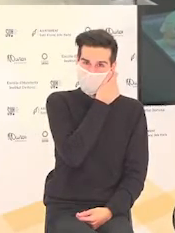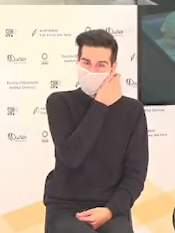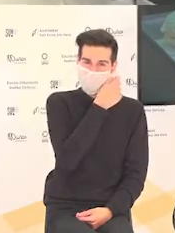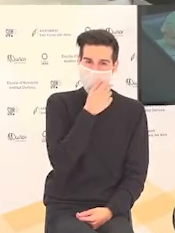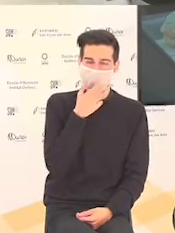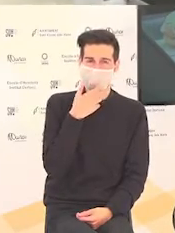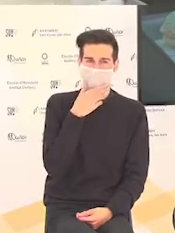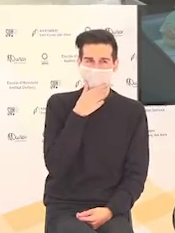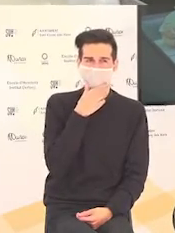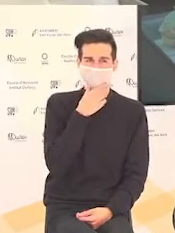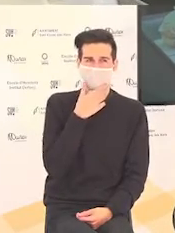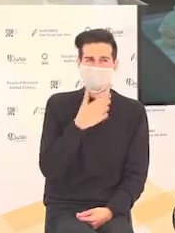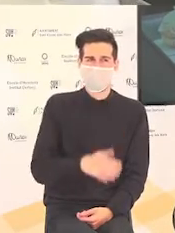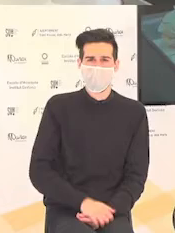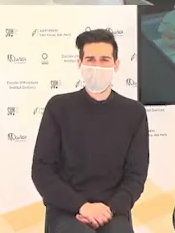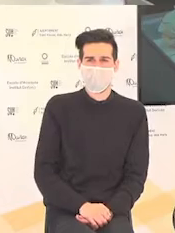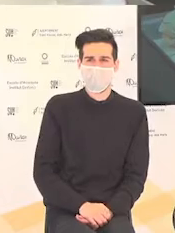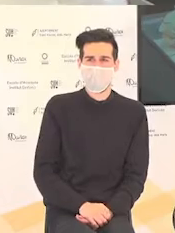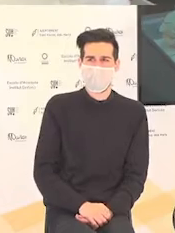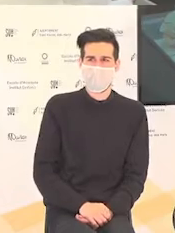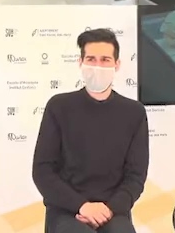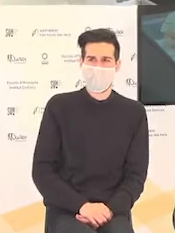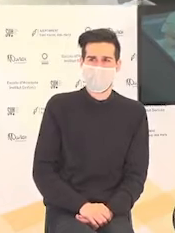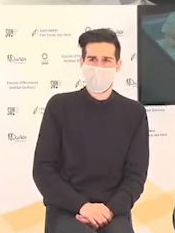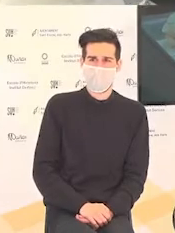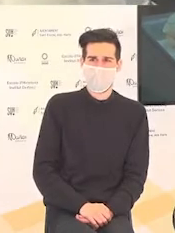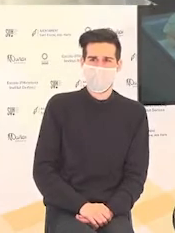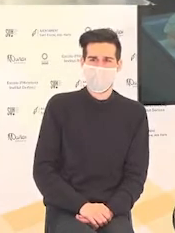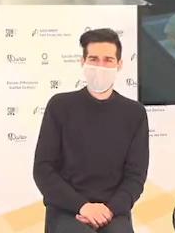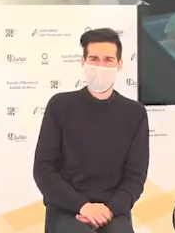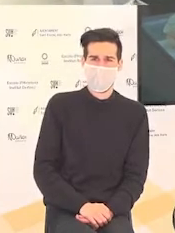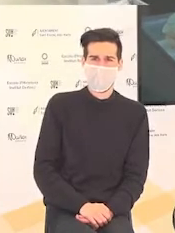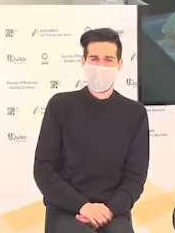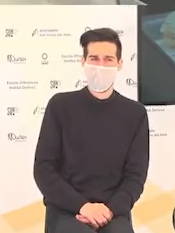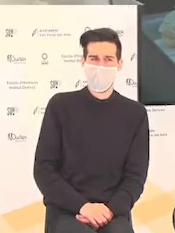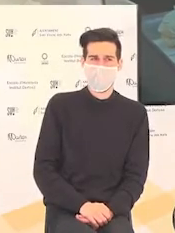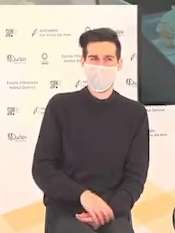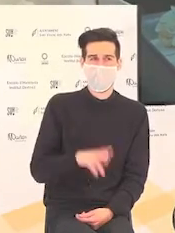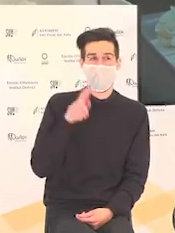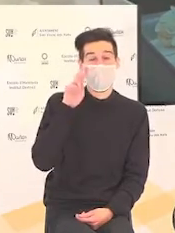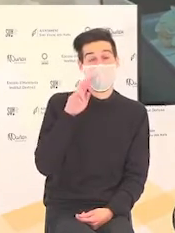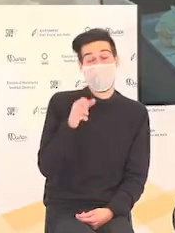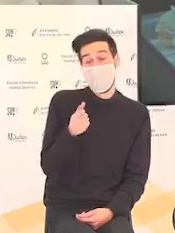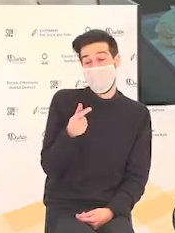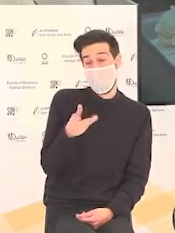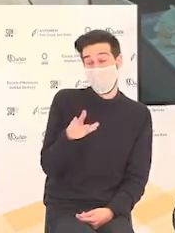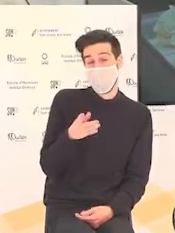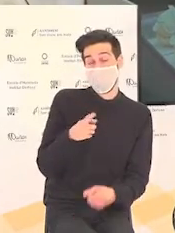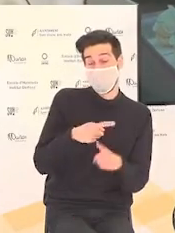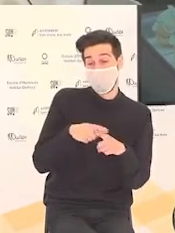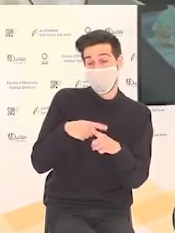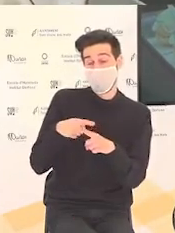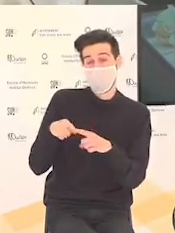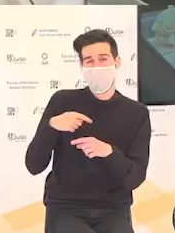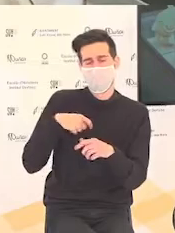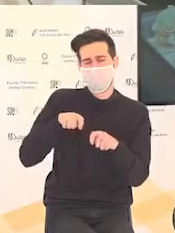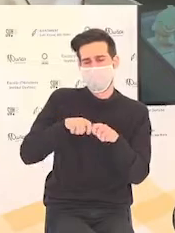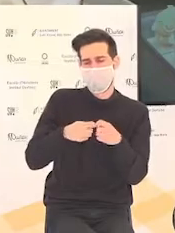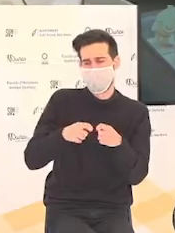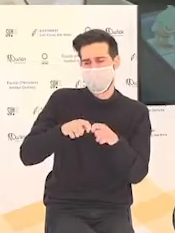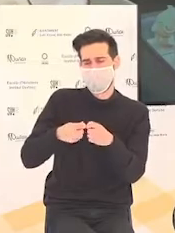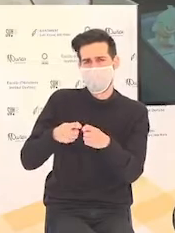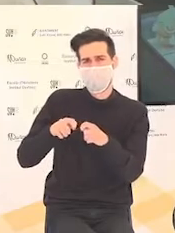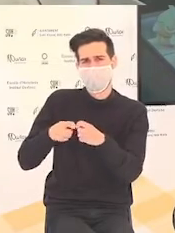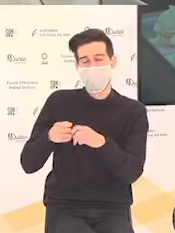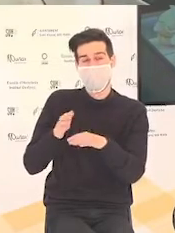As you can see, as I'm going, I'm ripping off the pieces, putting them down. Como ven, algunas de las piezas simplemente las parto antes de colocarlas. If